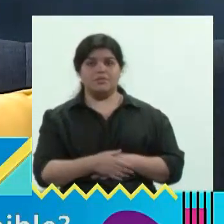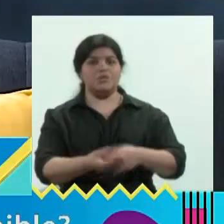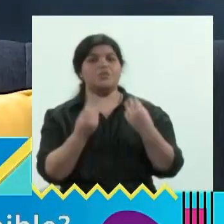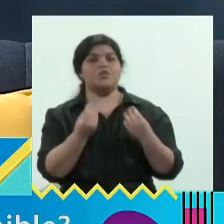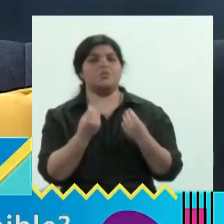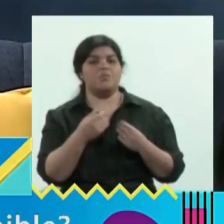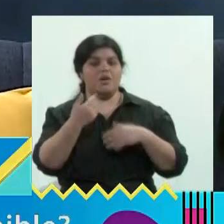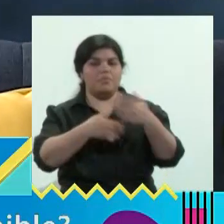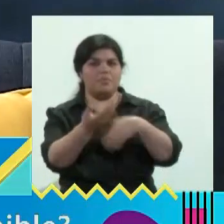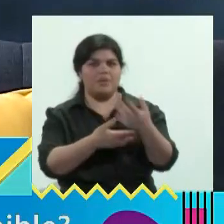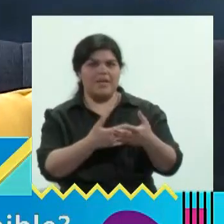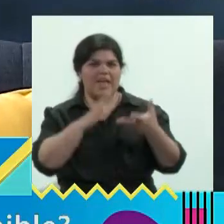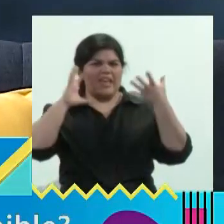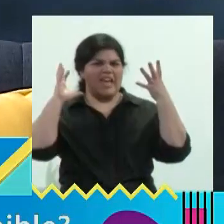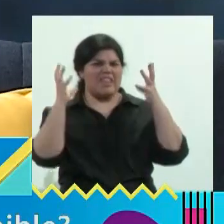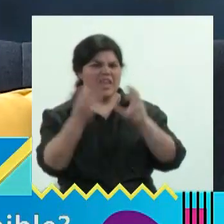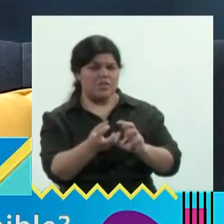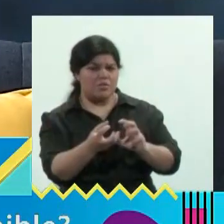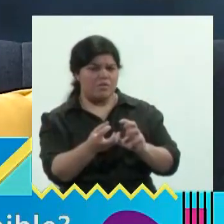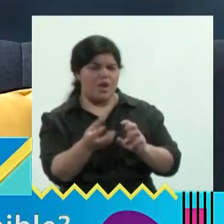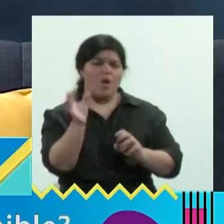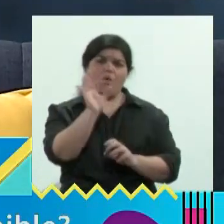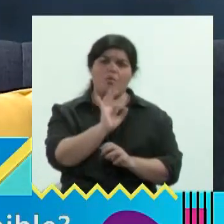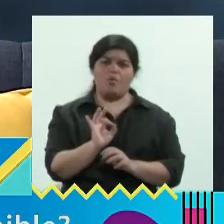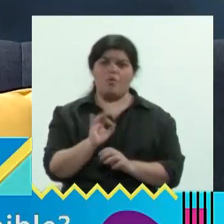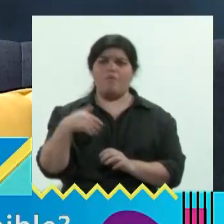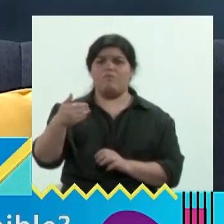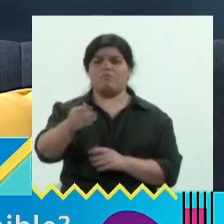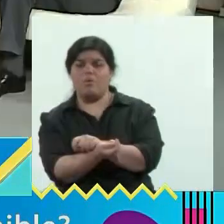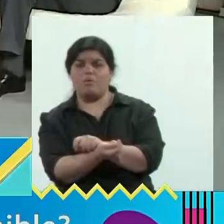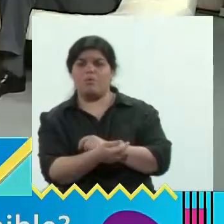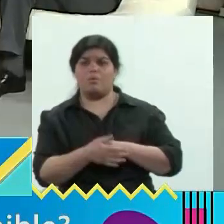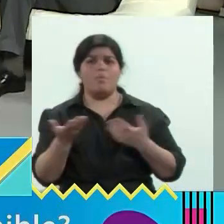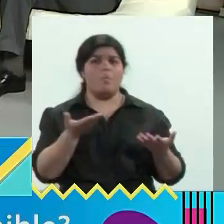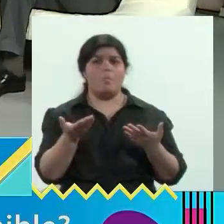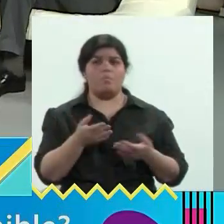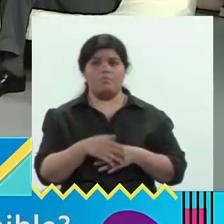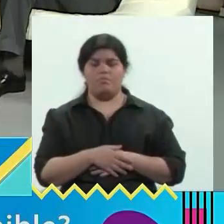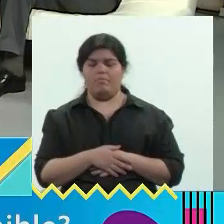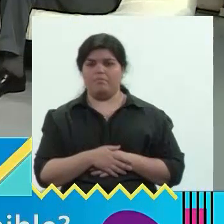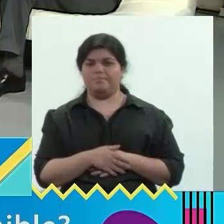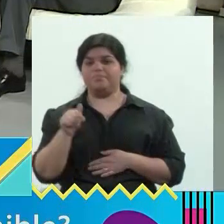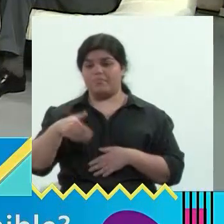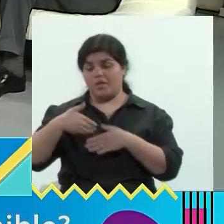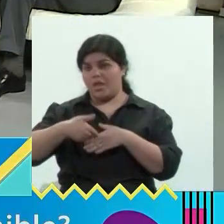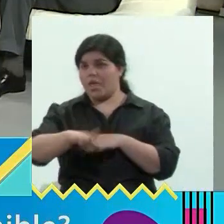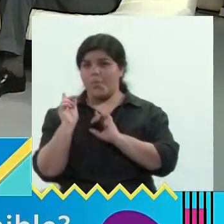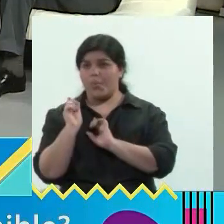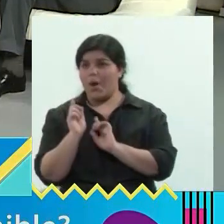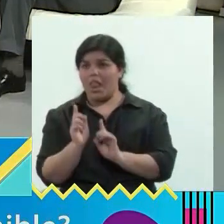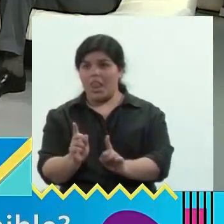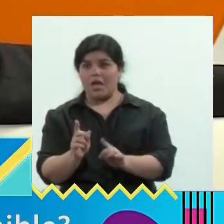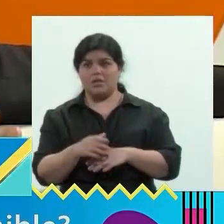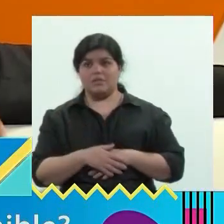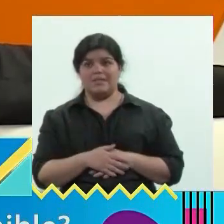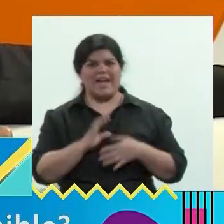¿Es un escenario de catástrofe o estamos en un escenario en transformación? Si seguimos así, la catástrofe